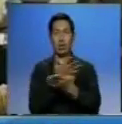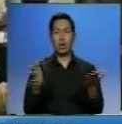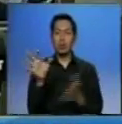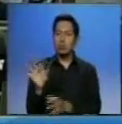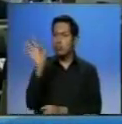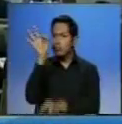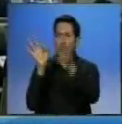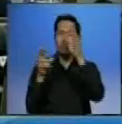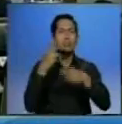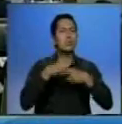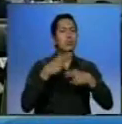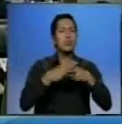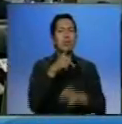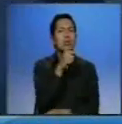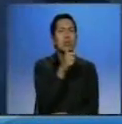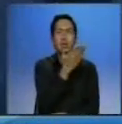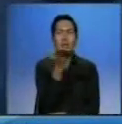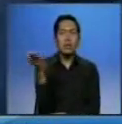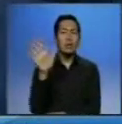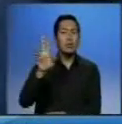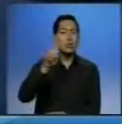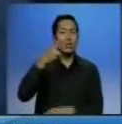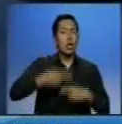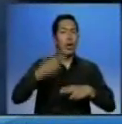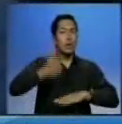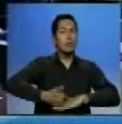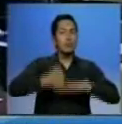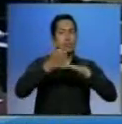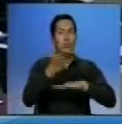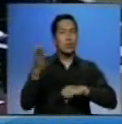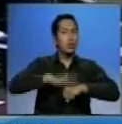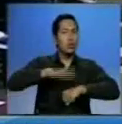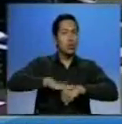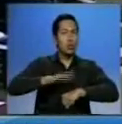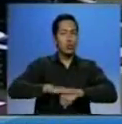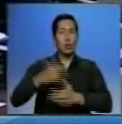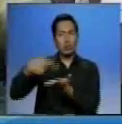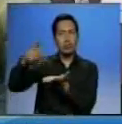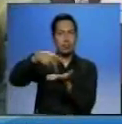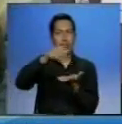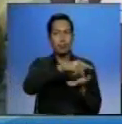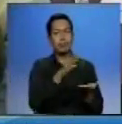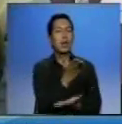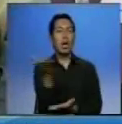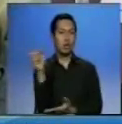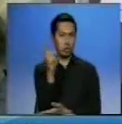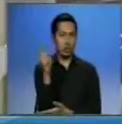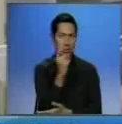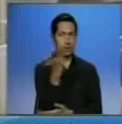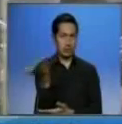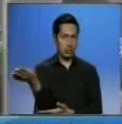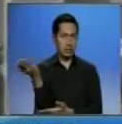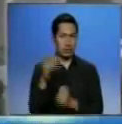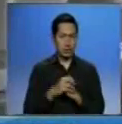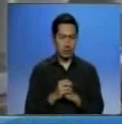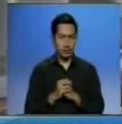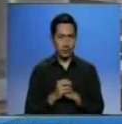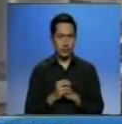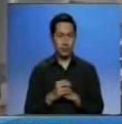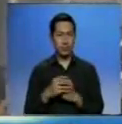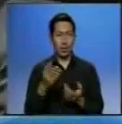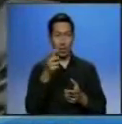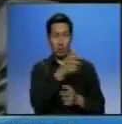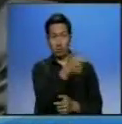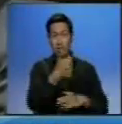los 52 excongresistas implicados y que asuman económicamente la indemnización que el Estado canceló a los exmagistrados